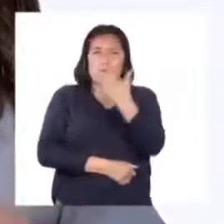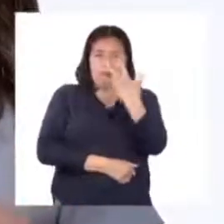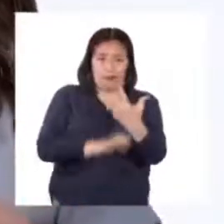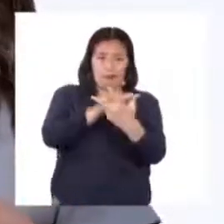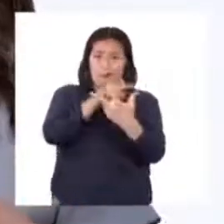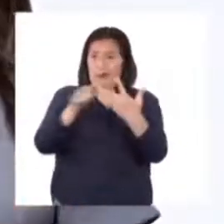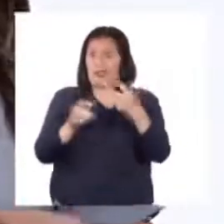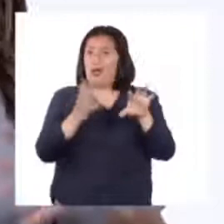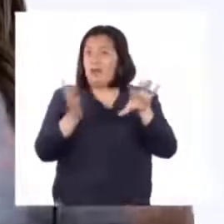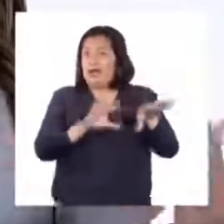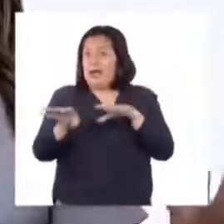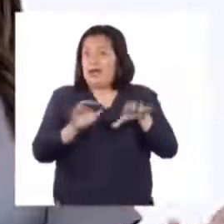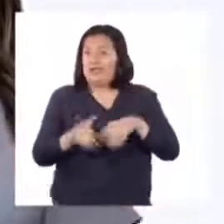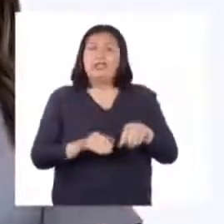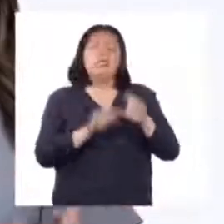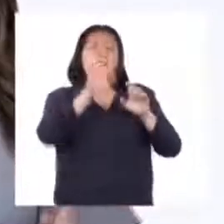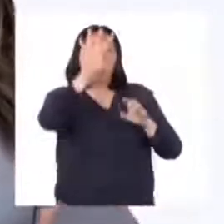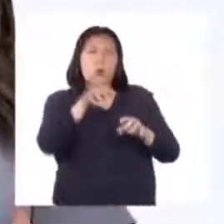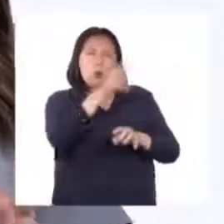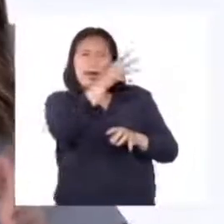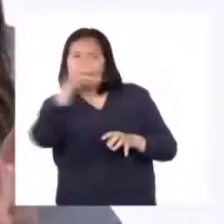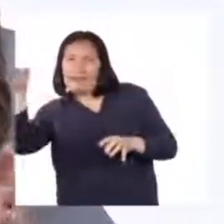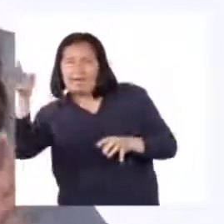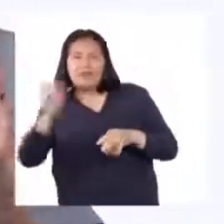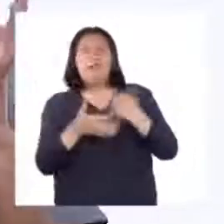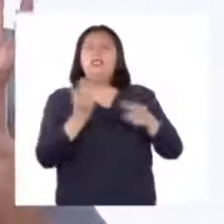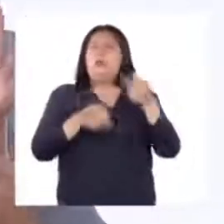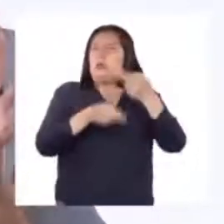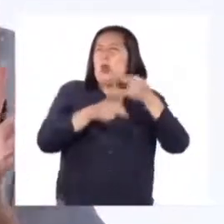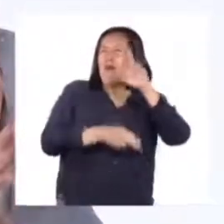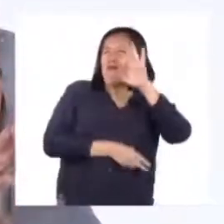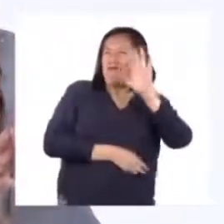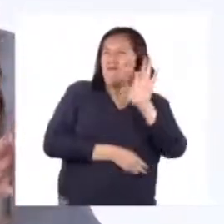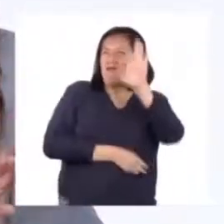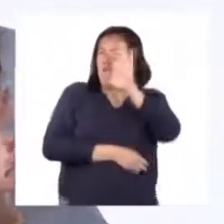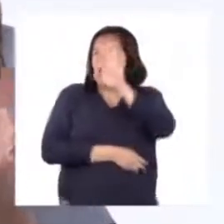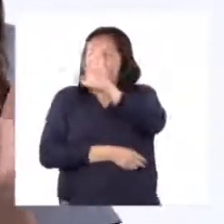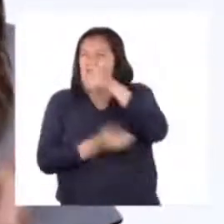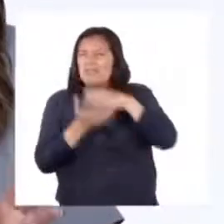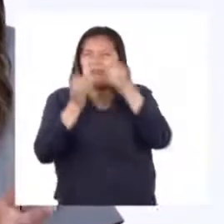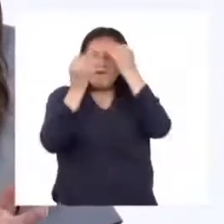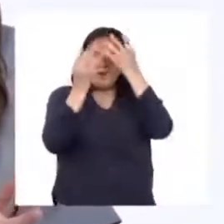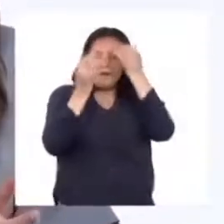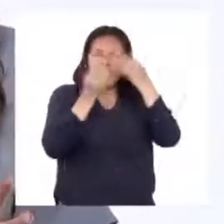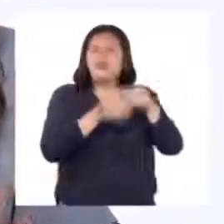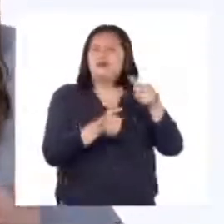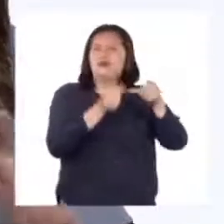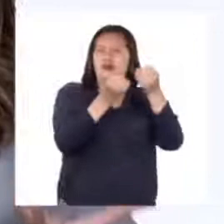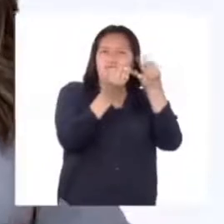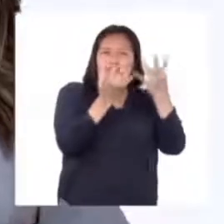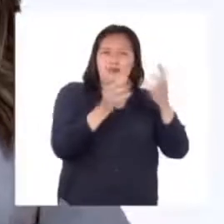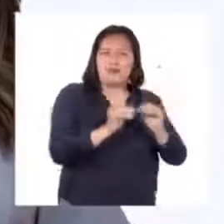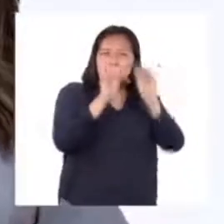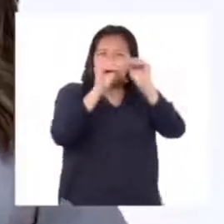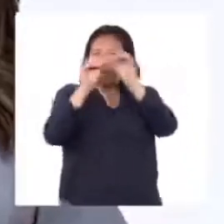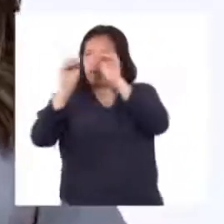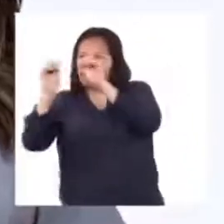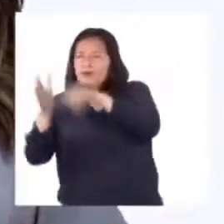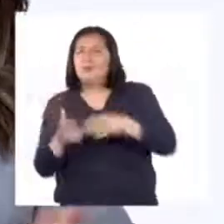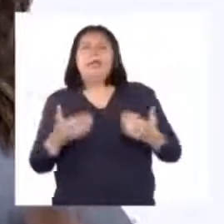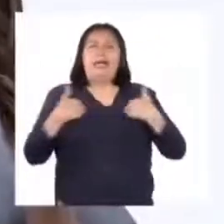de frecuencia donde organizarán los datos de una información muy valiosa sobre los animales amenazados y luego